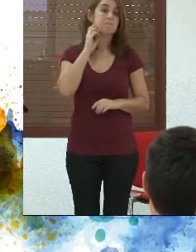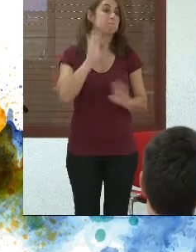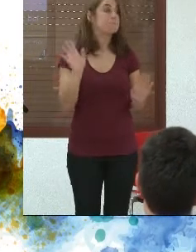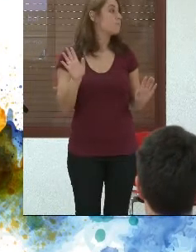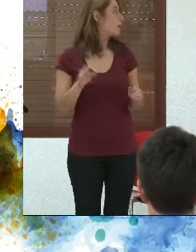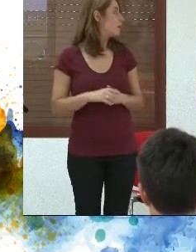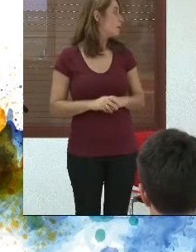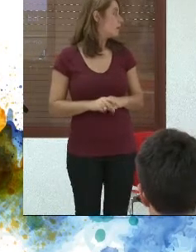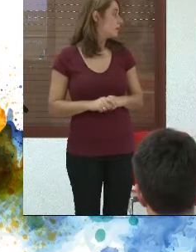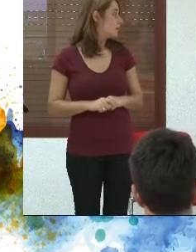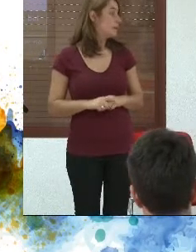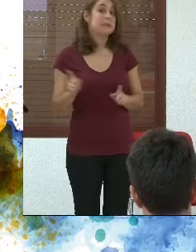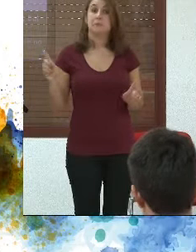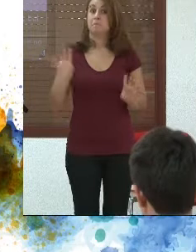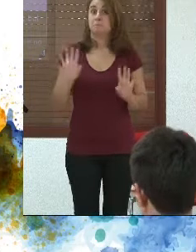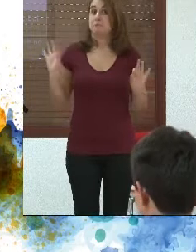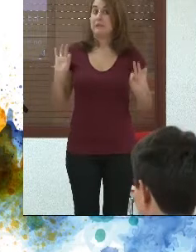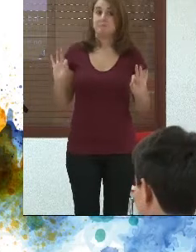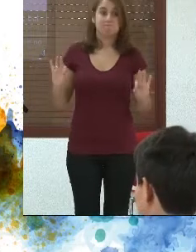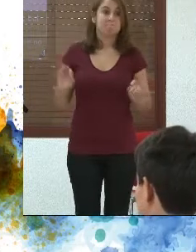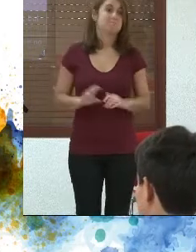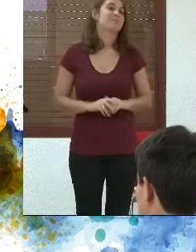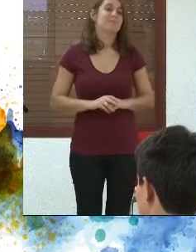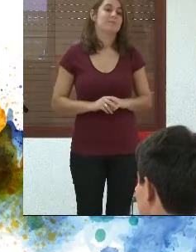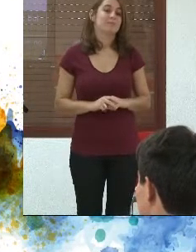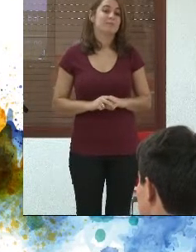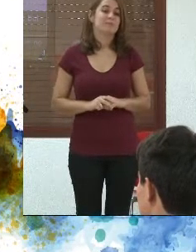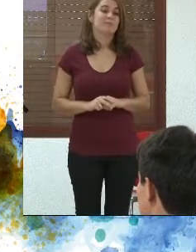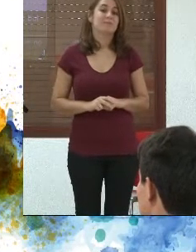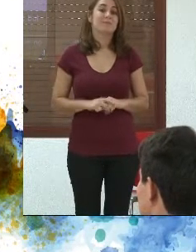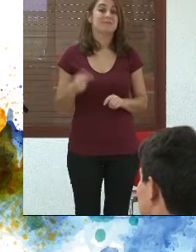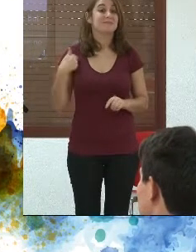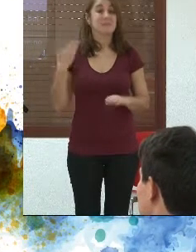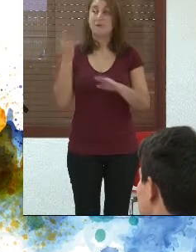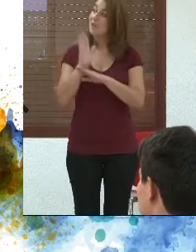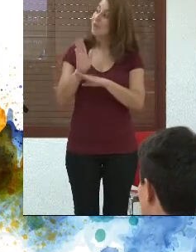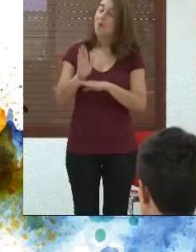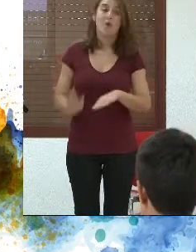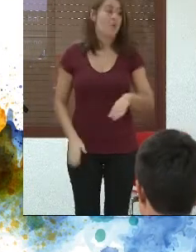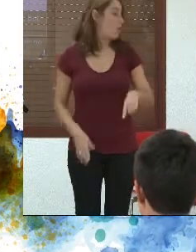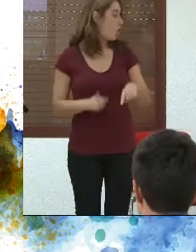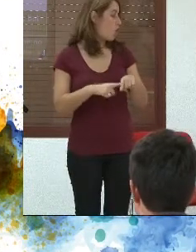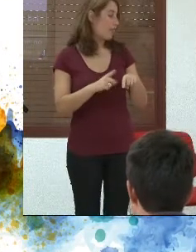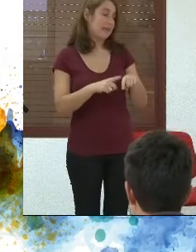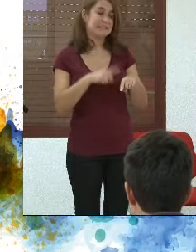Vale. Y esto es, pues, he presentado esta rodilla, es una rodilla